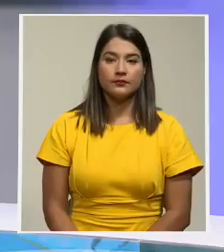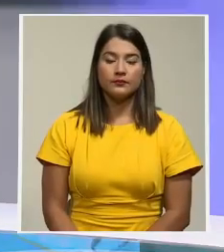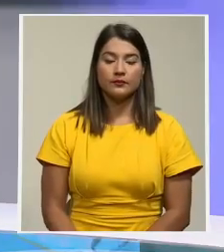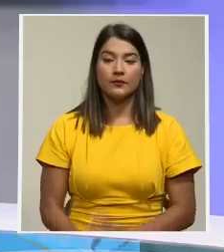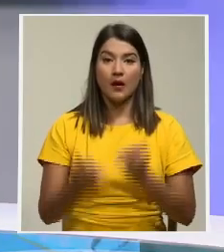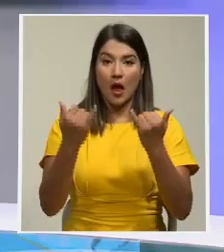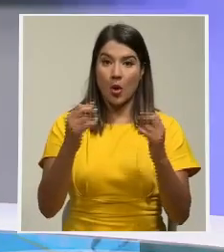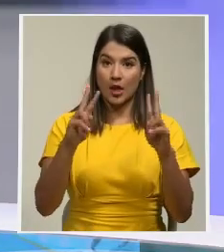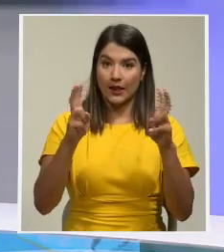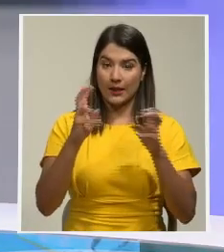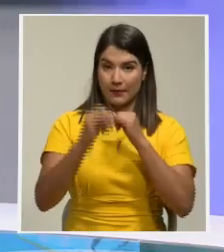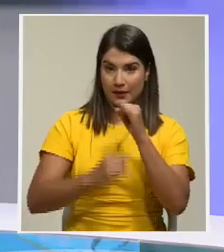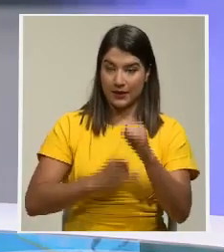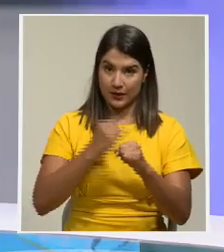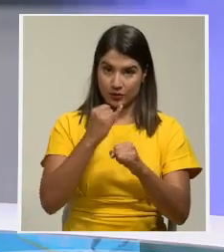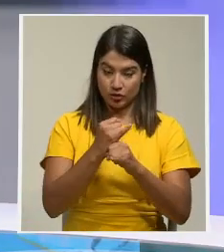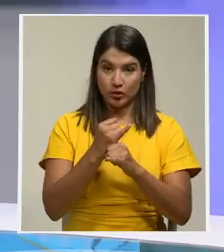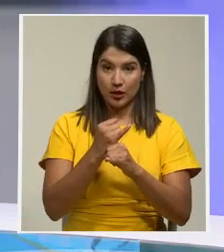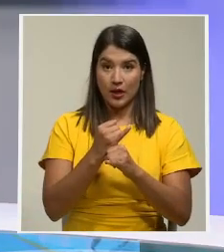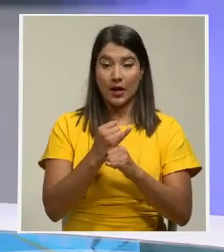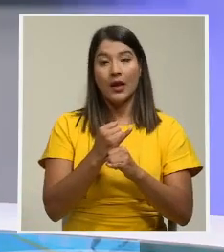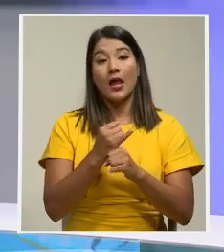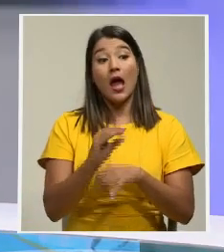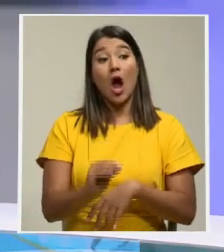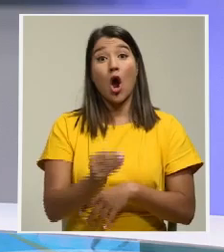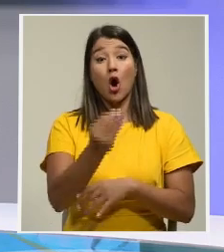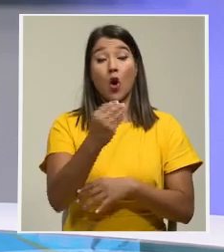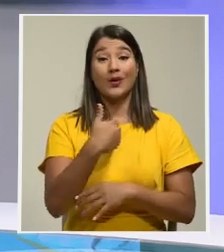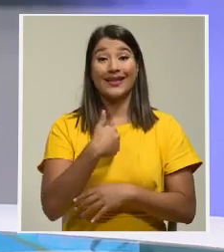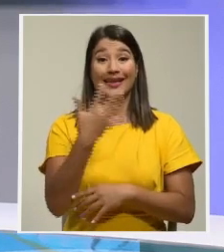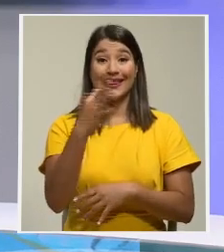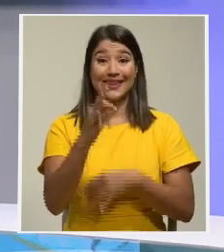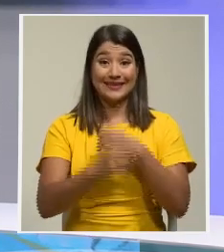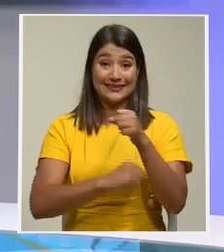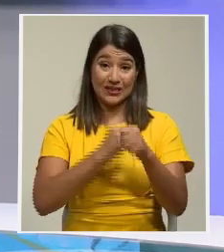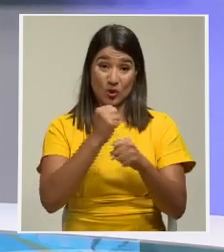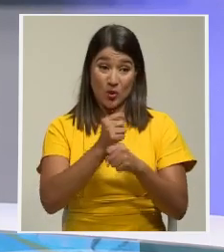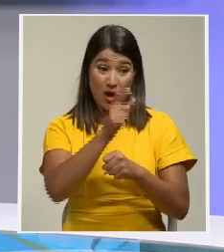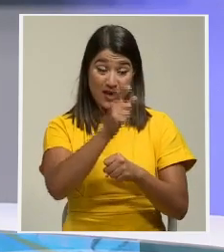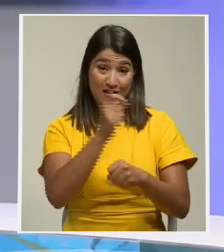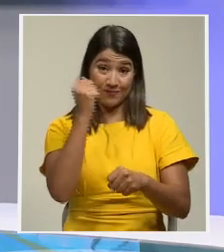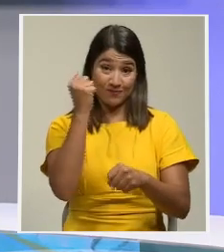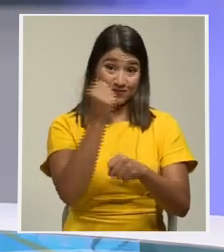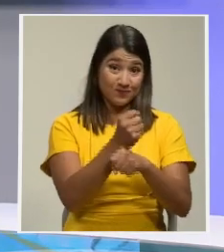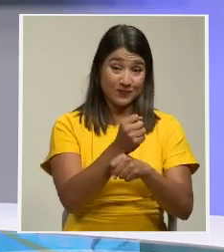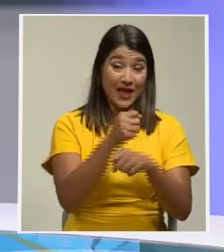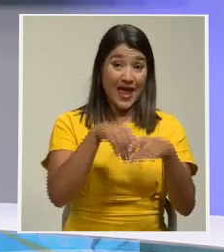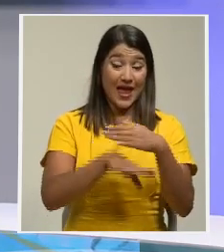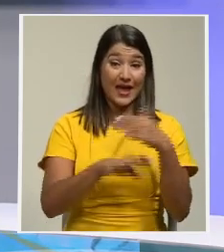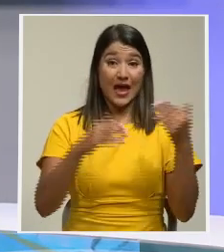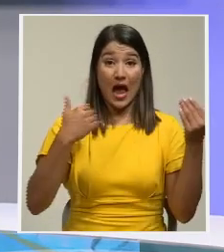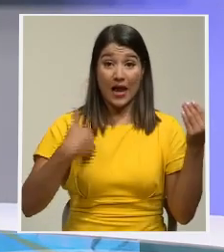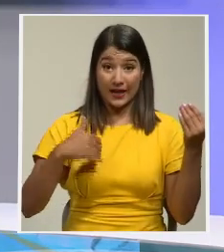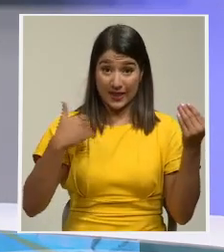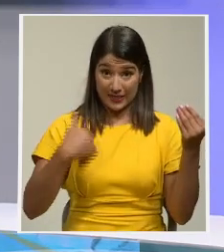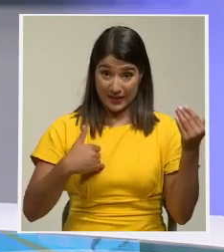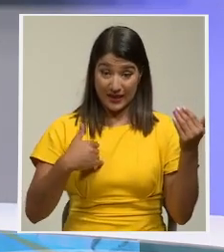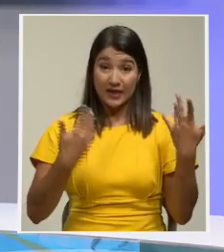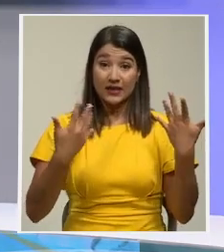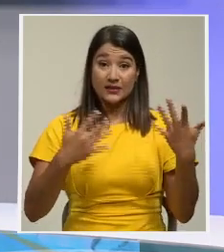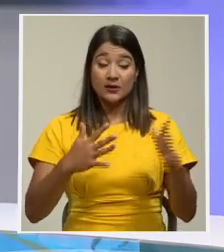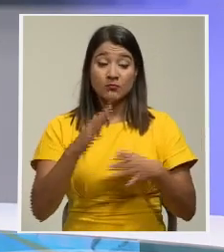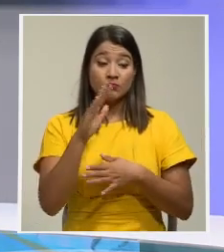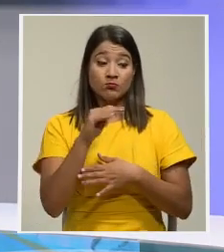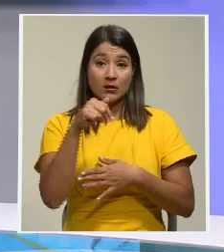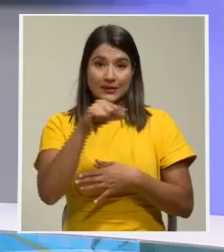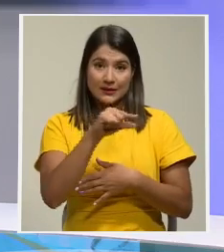Pasamos al ámbito internacional. Los restos de la joven de 19 años asesinada a puñaladas en Argentina fueron despedidos esta